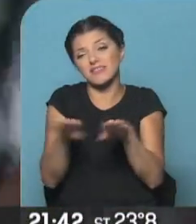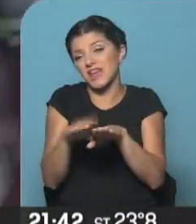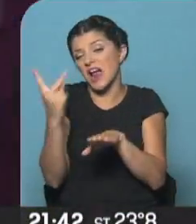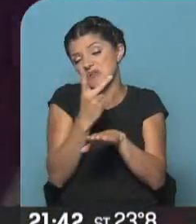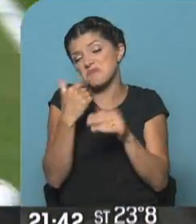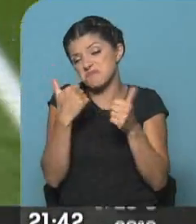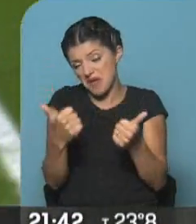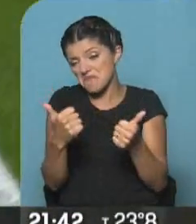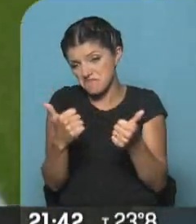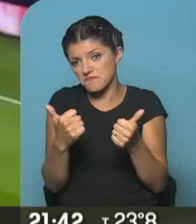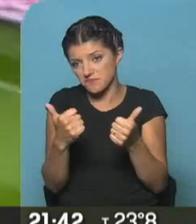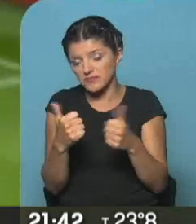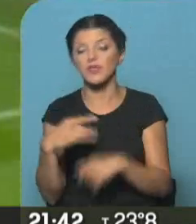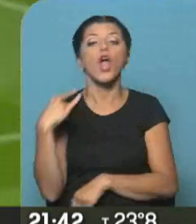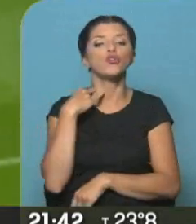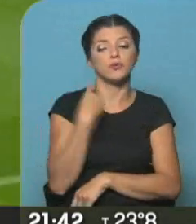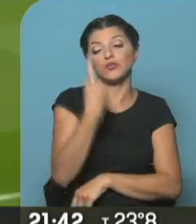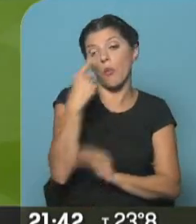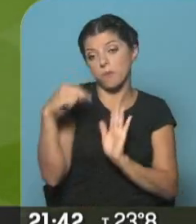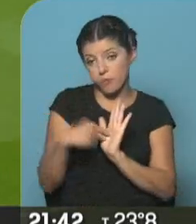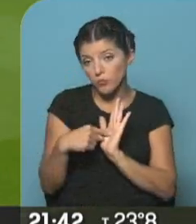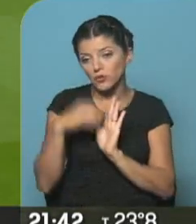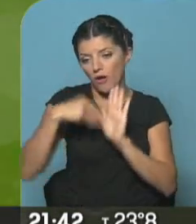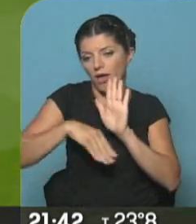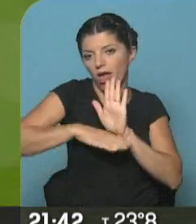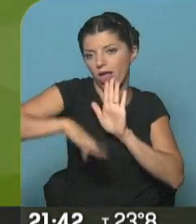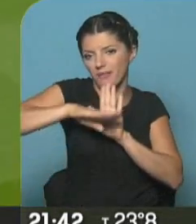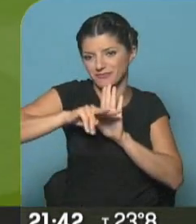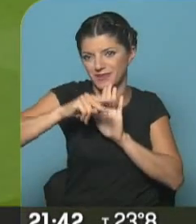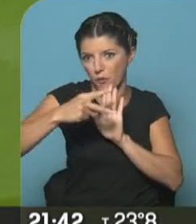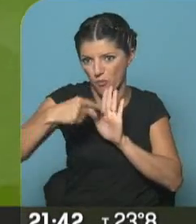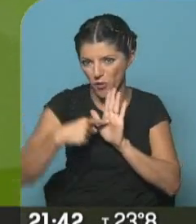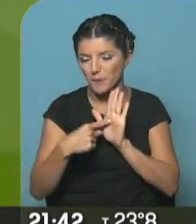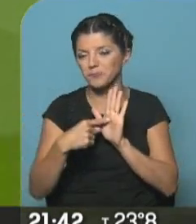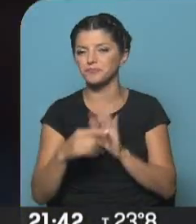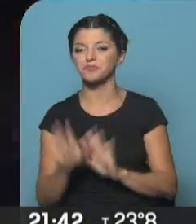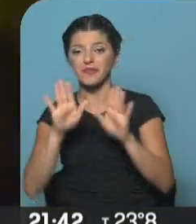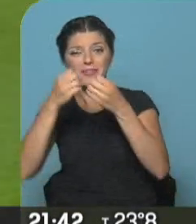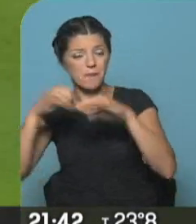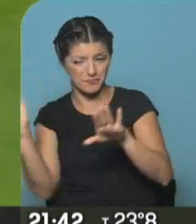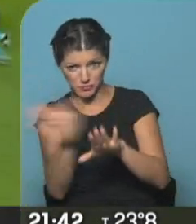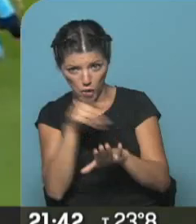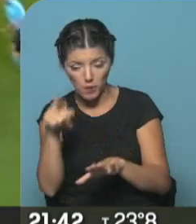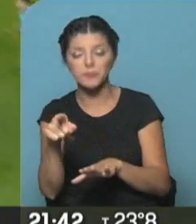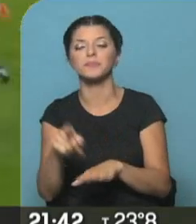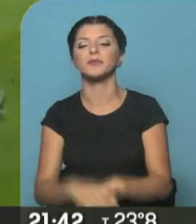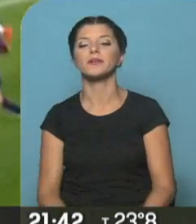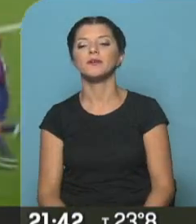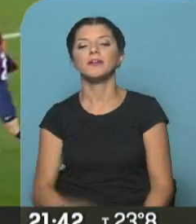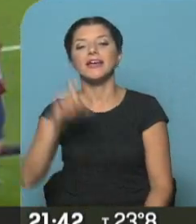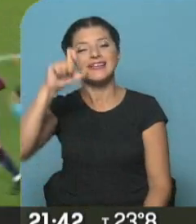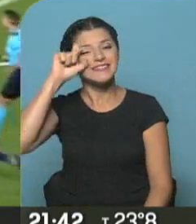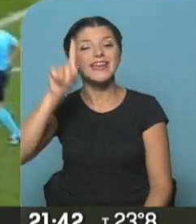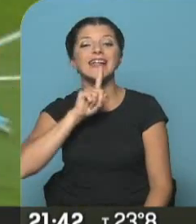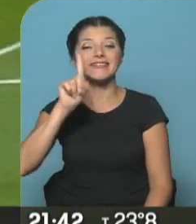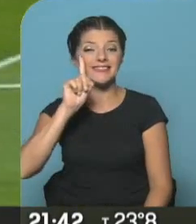Barça líder, la Juventus sumó un punto y está segundo. Así arrancaba todo en el Parque de los Príncipes. Gol de Dembélé, el Celtic le ganaba